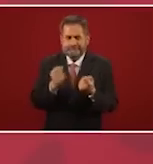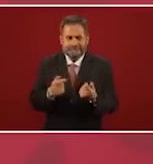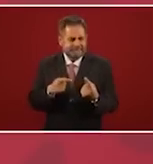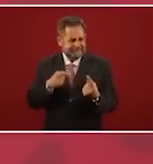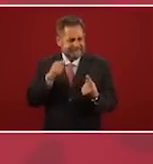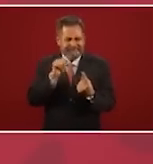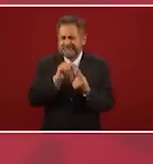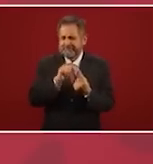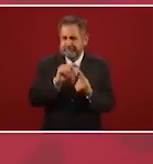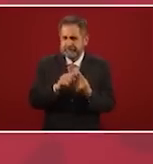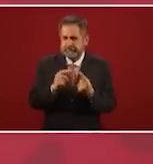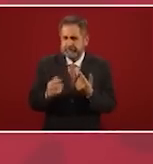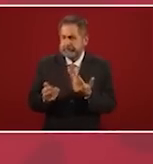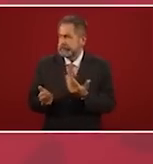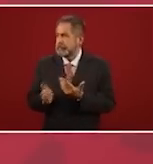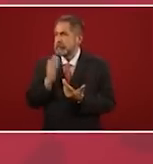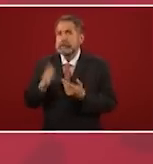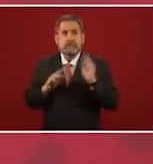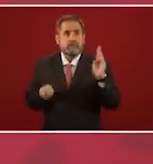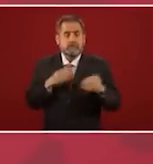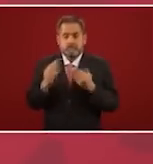estos